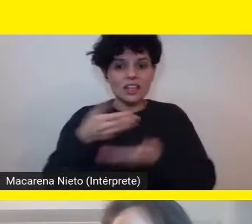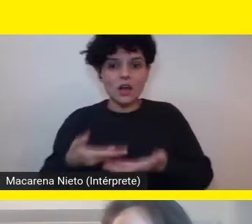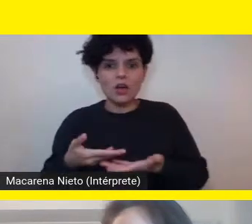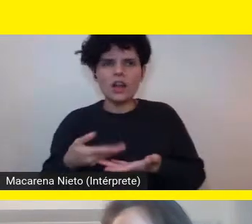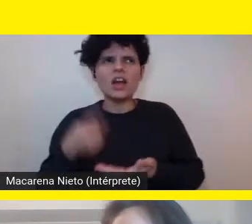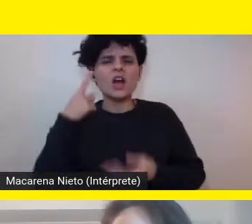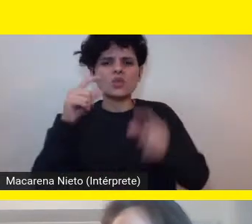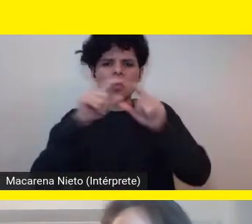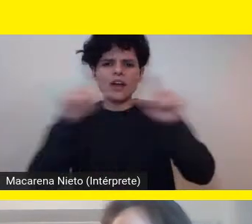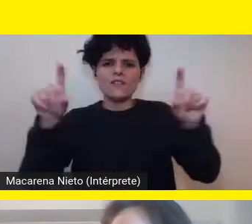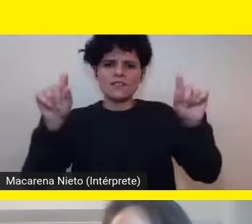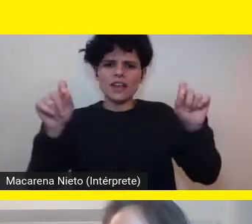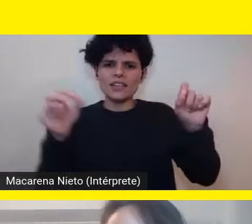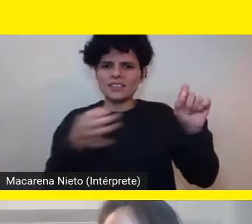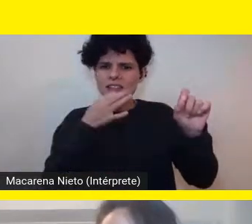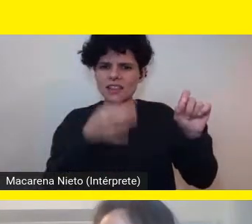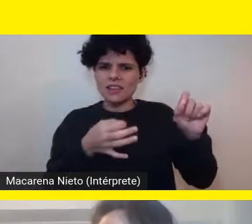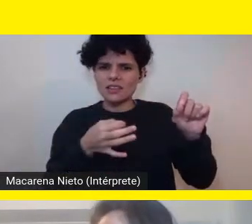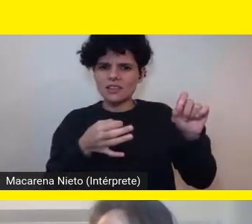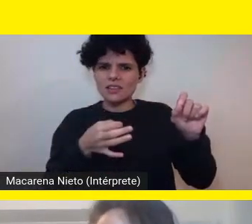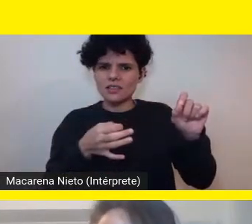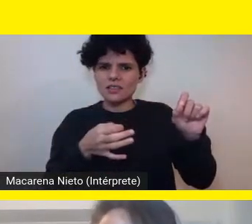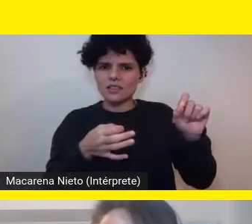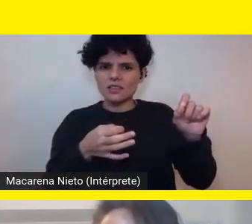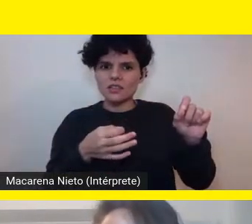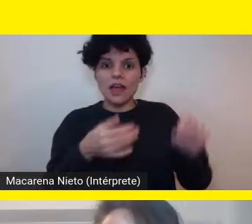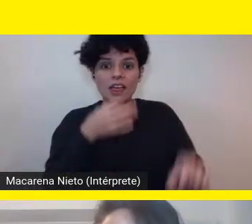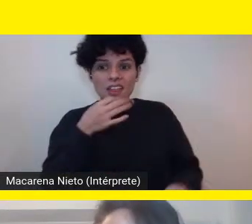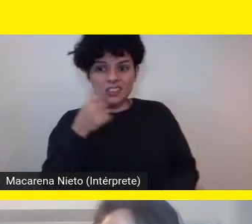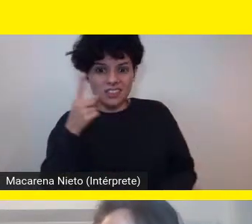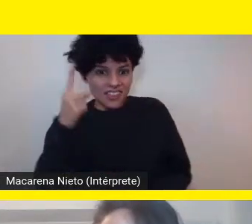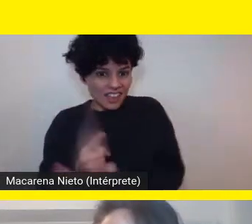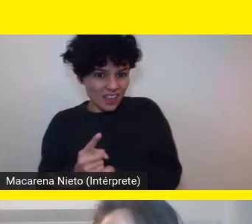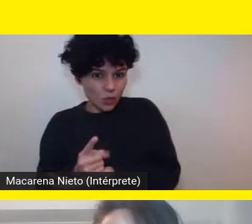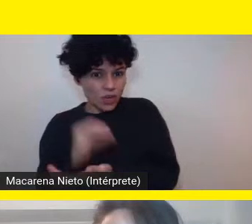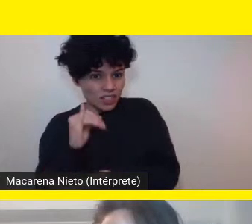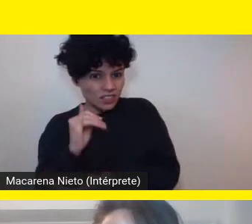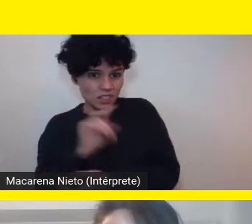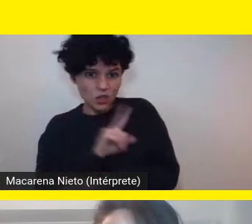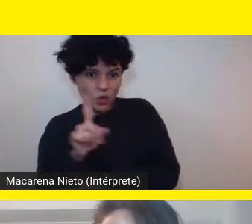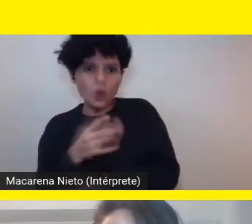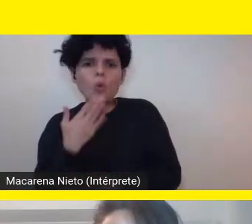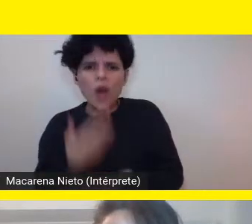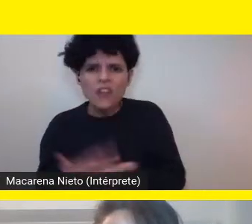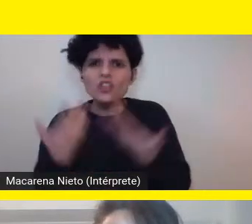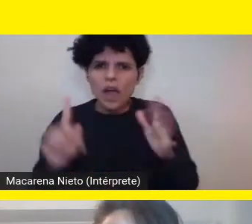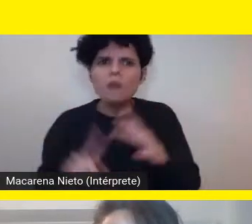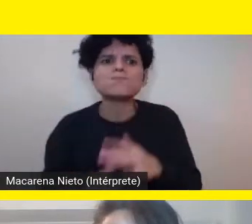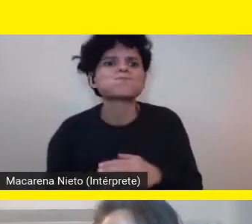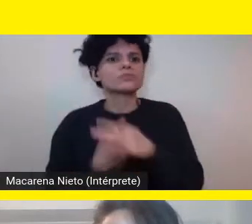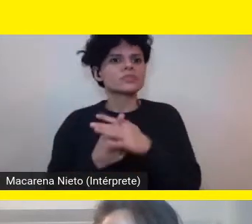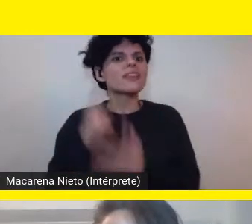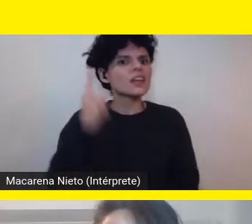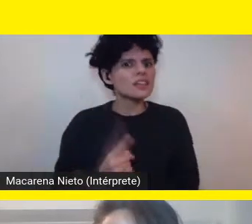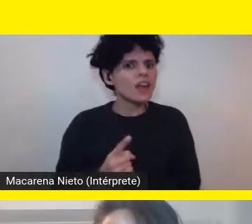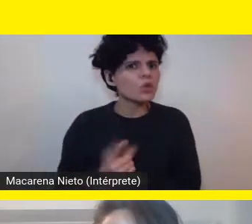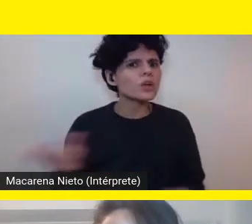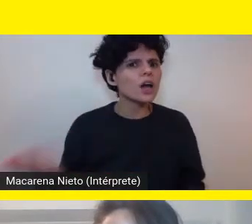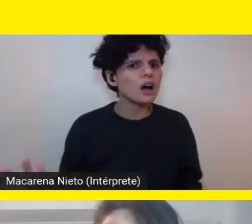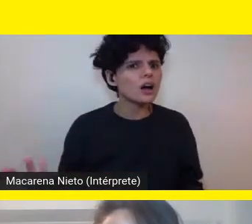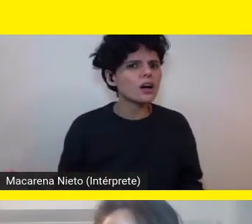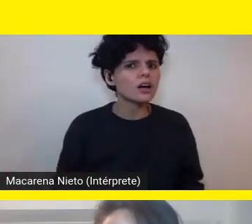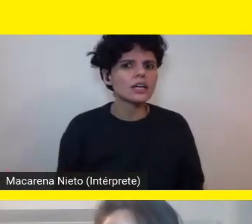que ha salido en redes sociales, ¿le decimos dictadura o no? ¿Cuándo? No sabemos cómo actuar frente a esto.